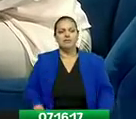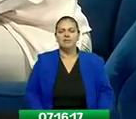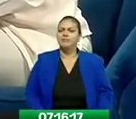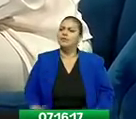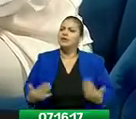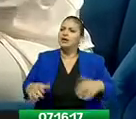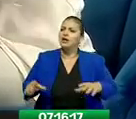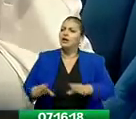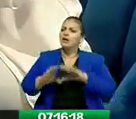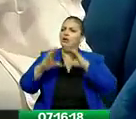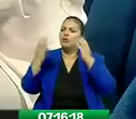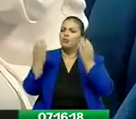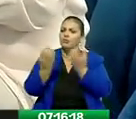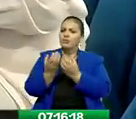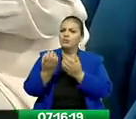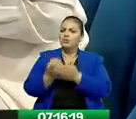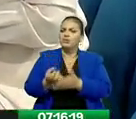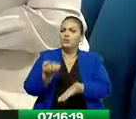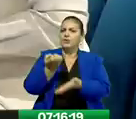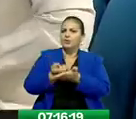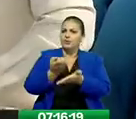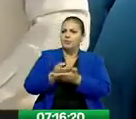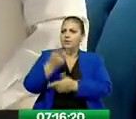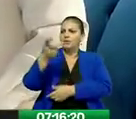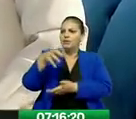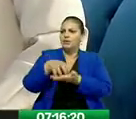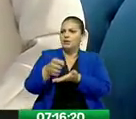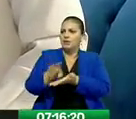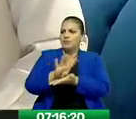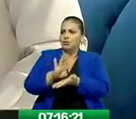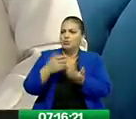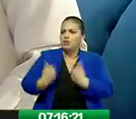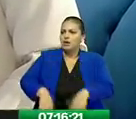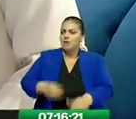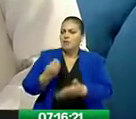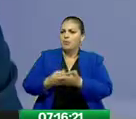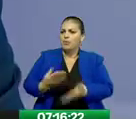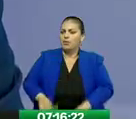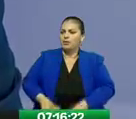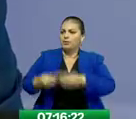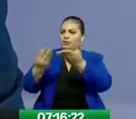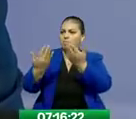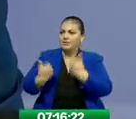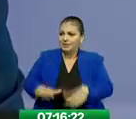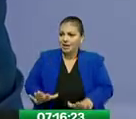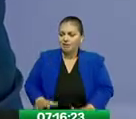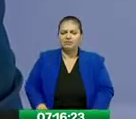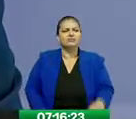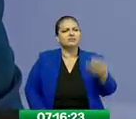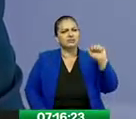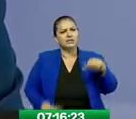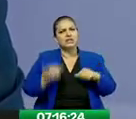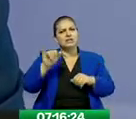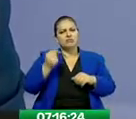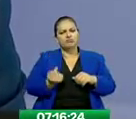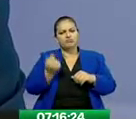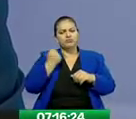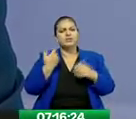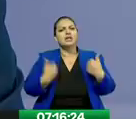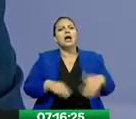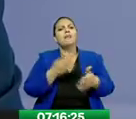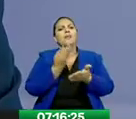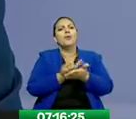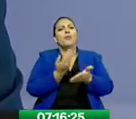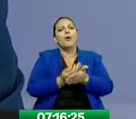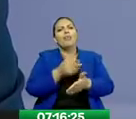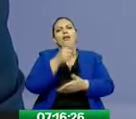la Asamblea para poder exponer estos puntos de vista? Así es, ya acudimos el día sábado, presentamos nuestras propuestas, dimos nuestros